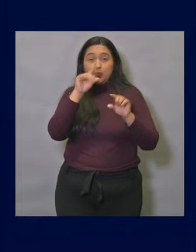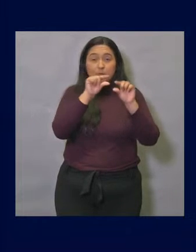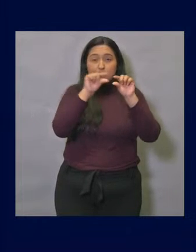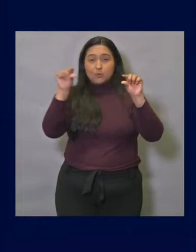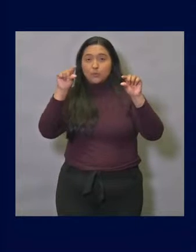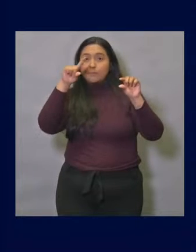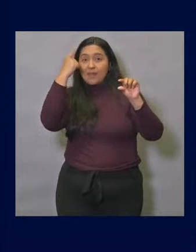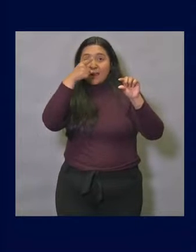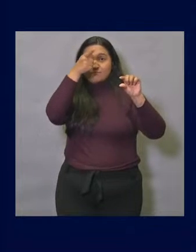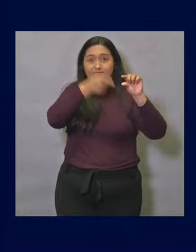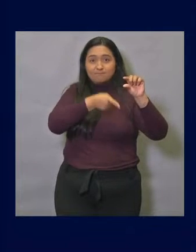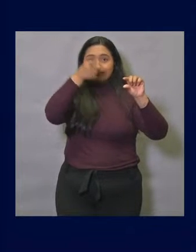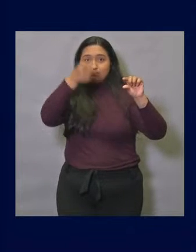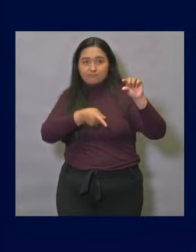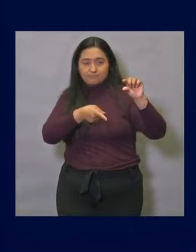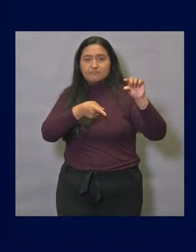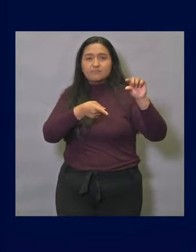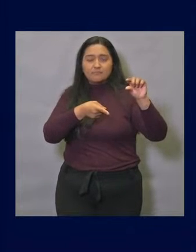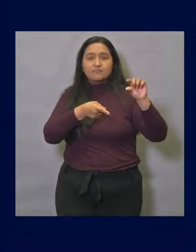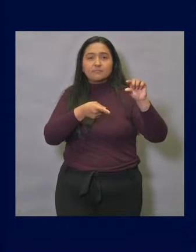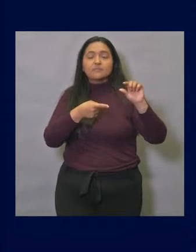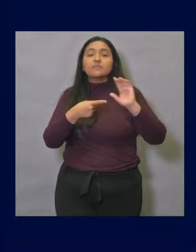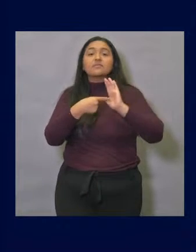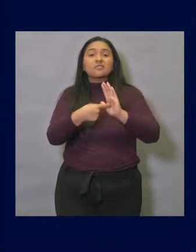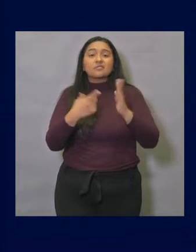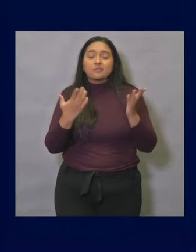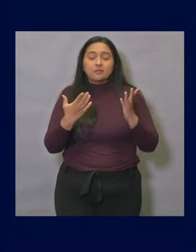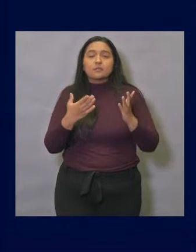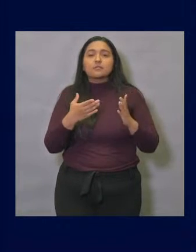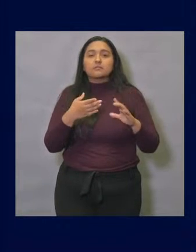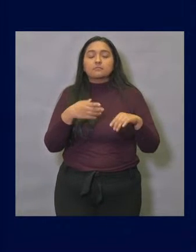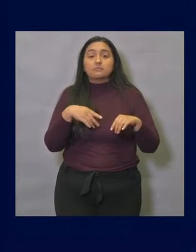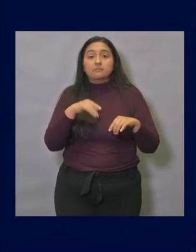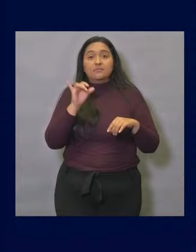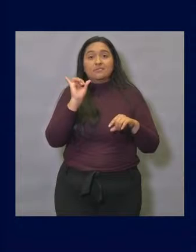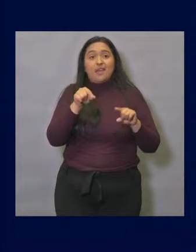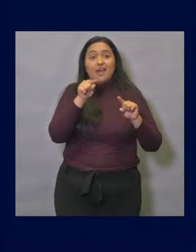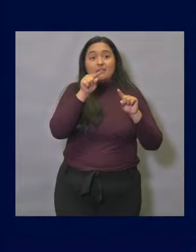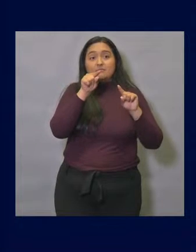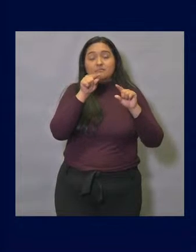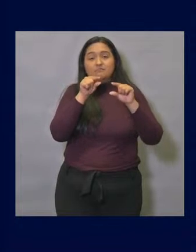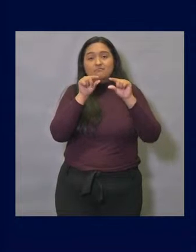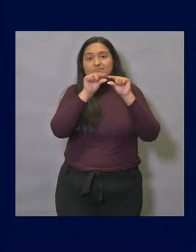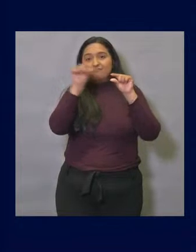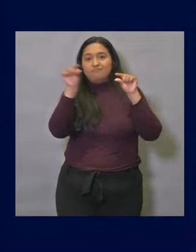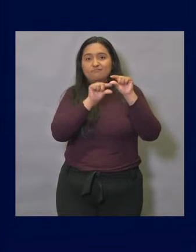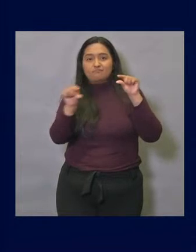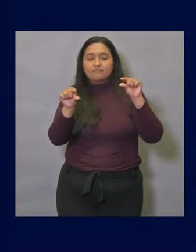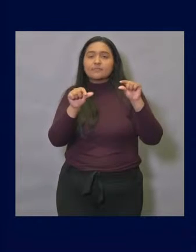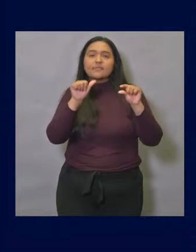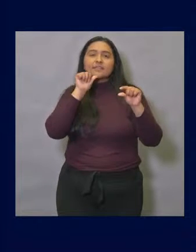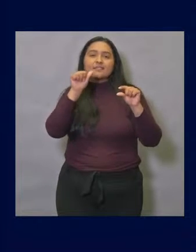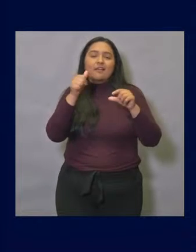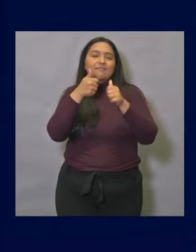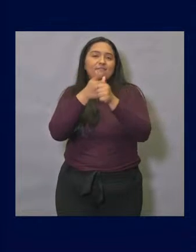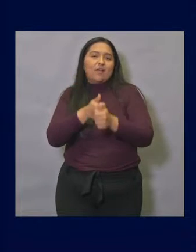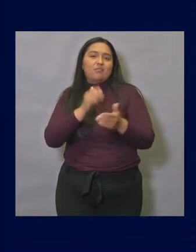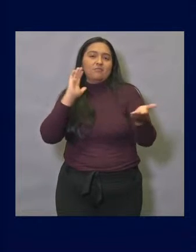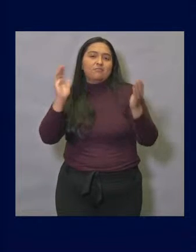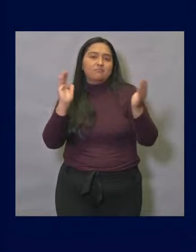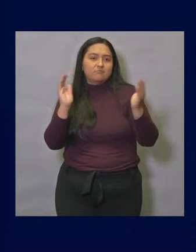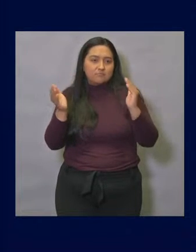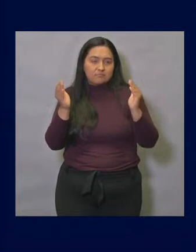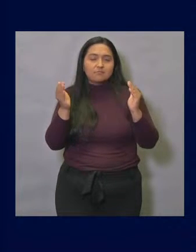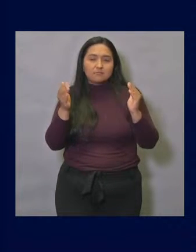cerca de la parte inferior indican que esas barras azules no están a escala. Como puede ver,